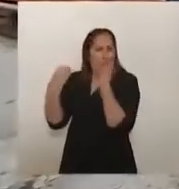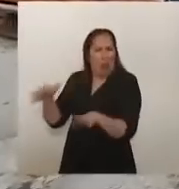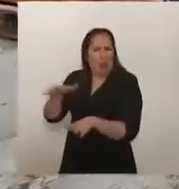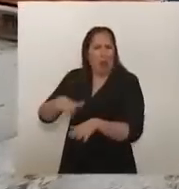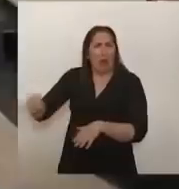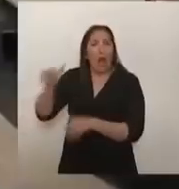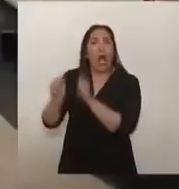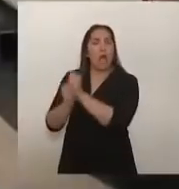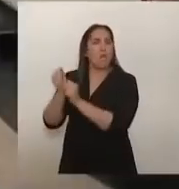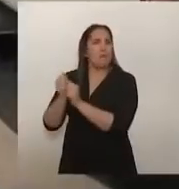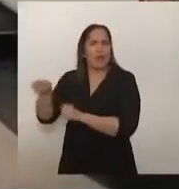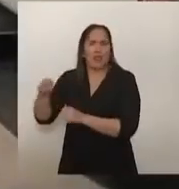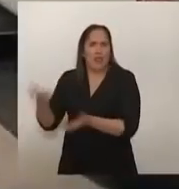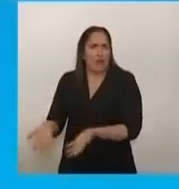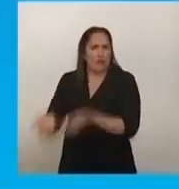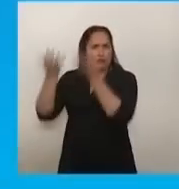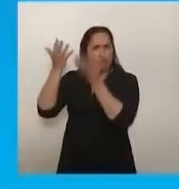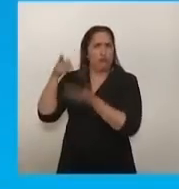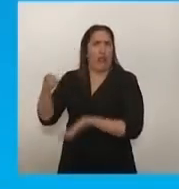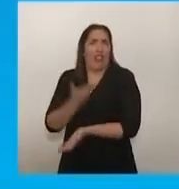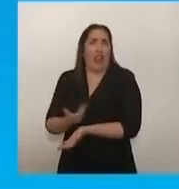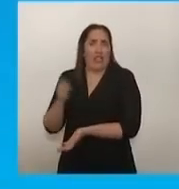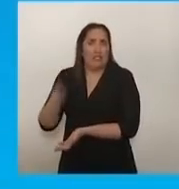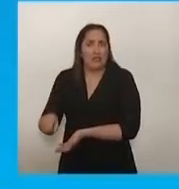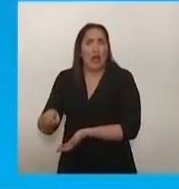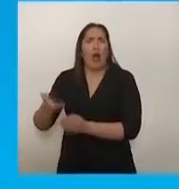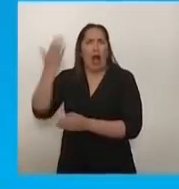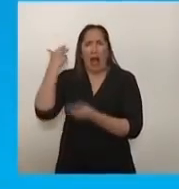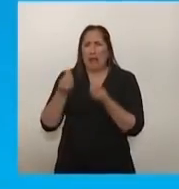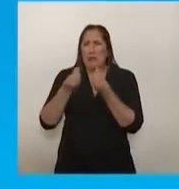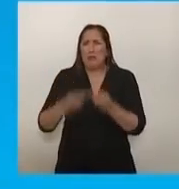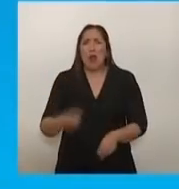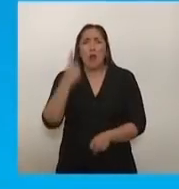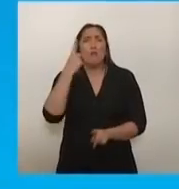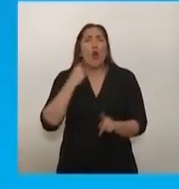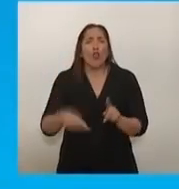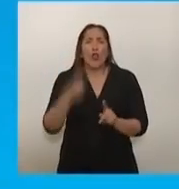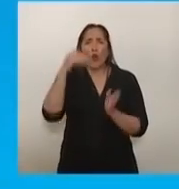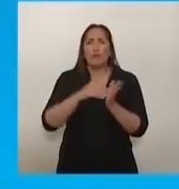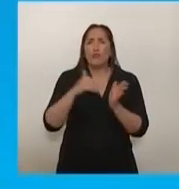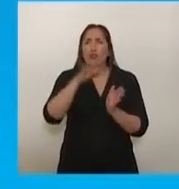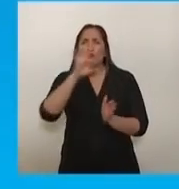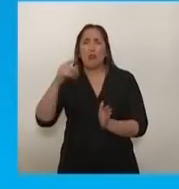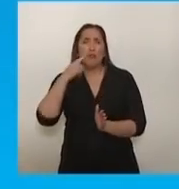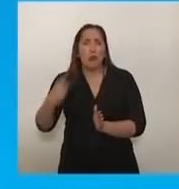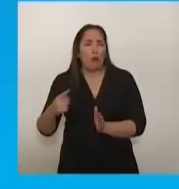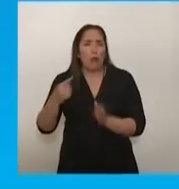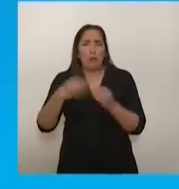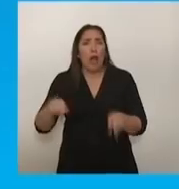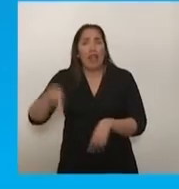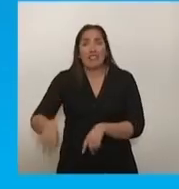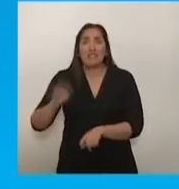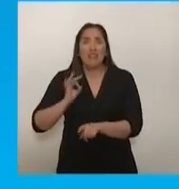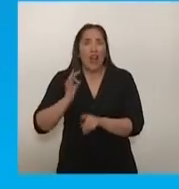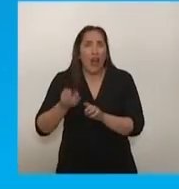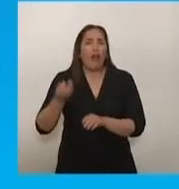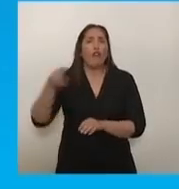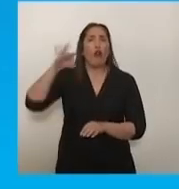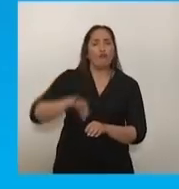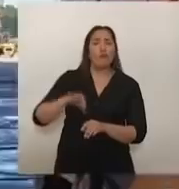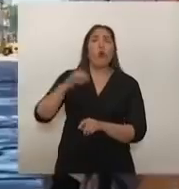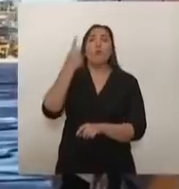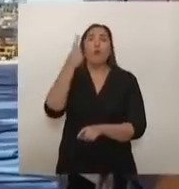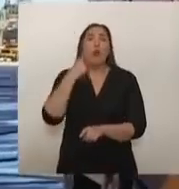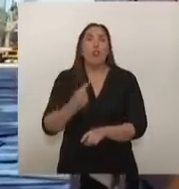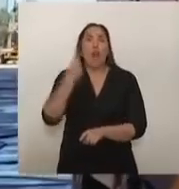ser una empresa pujante y exitosa. Perdía 1,5 millones de pesos por día en 2015. Este año ganó casi 1 millón de pesos por